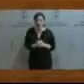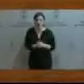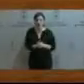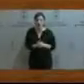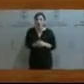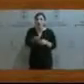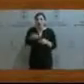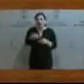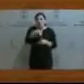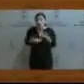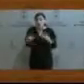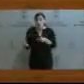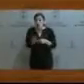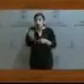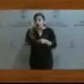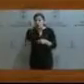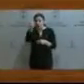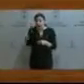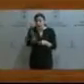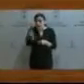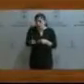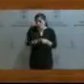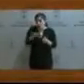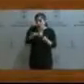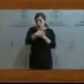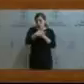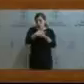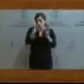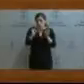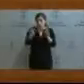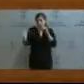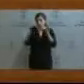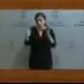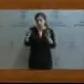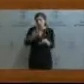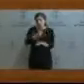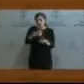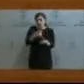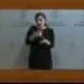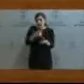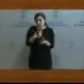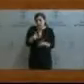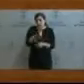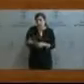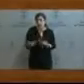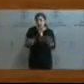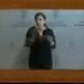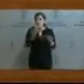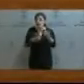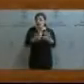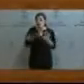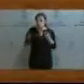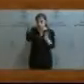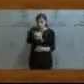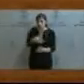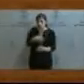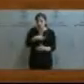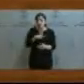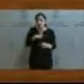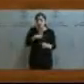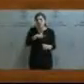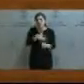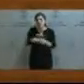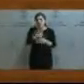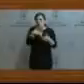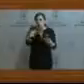Se maneja mejor, o se cree que se maneja mejor, la situación en los tiempos de precariedad. Si no hay OPE prevista, se puede influir como se quiera y